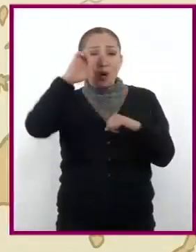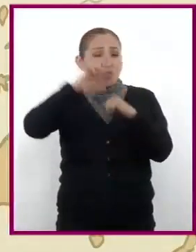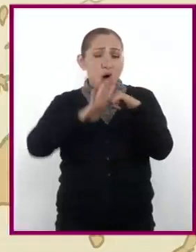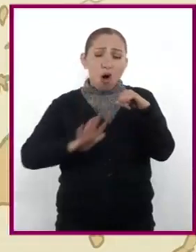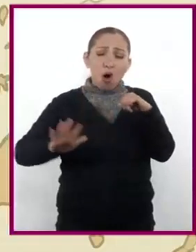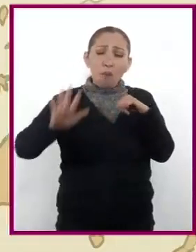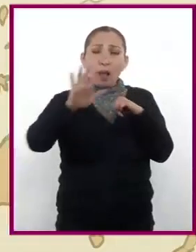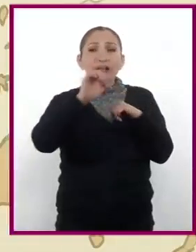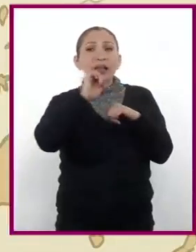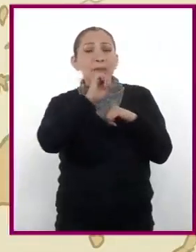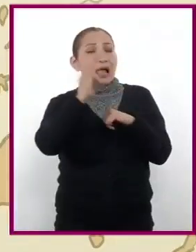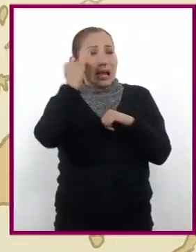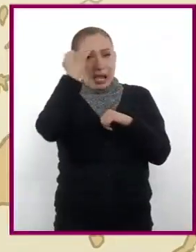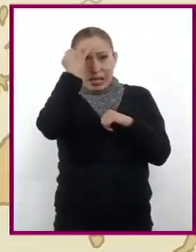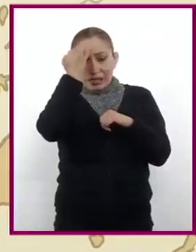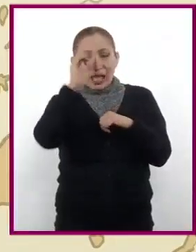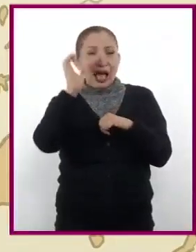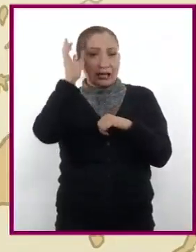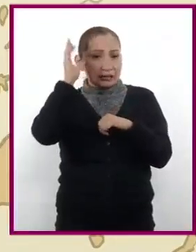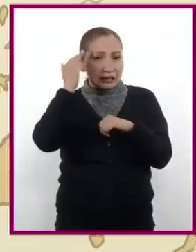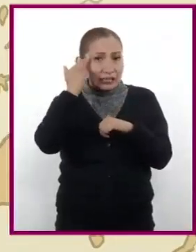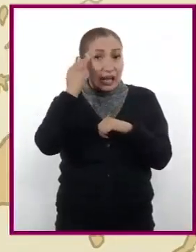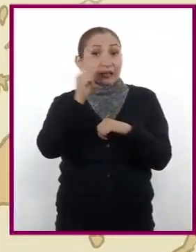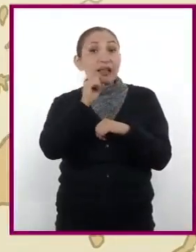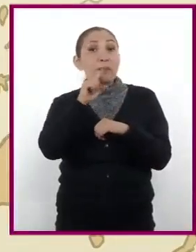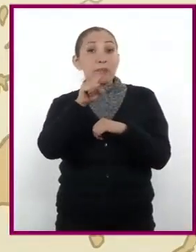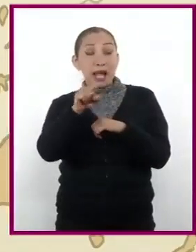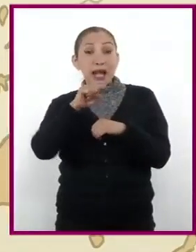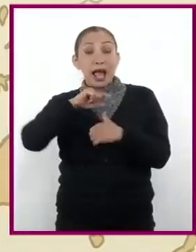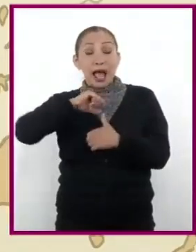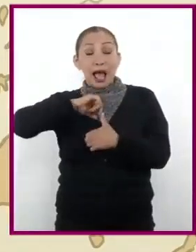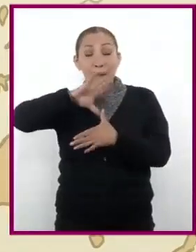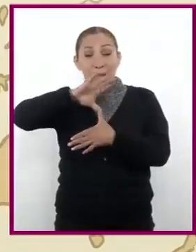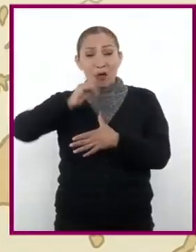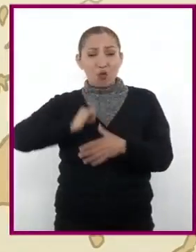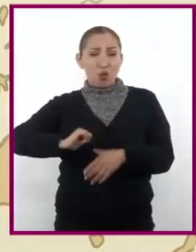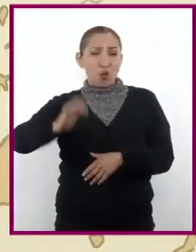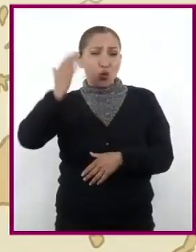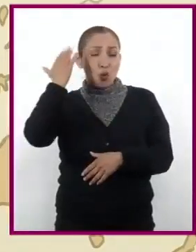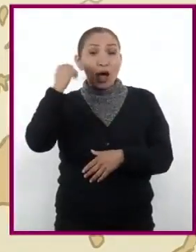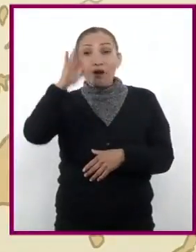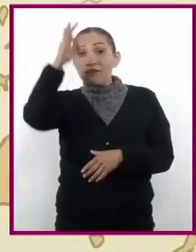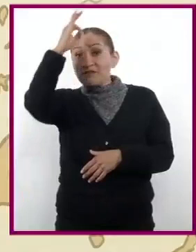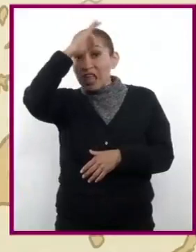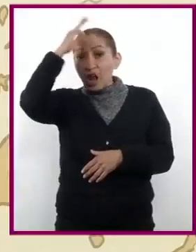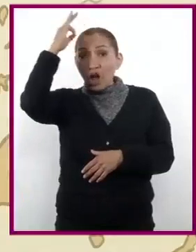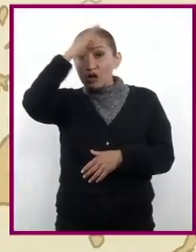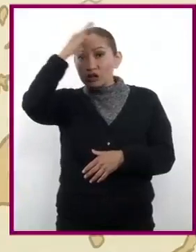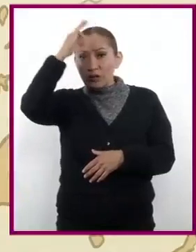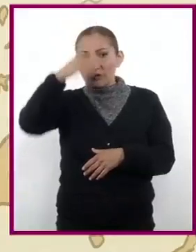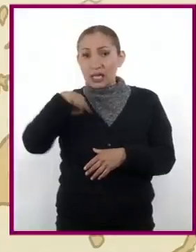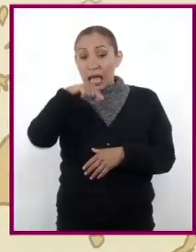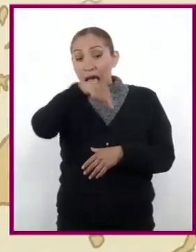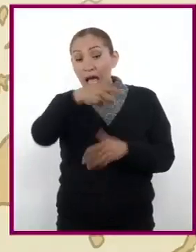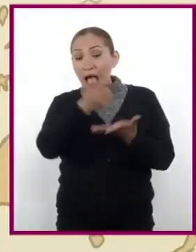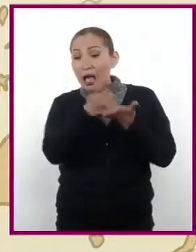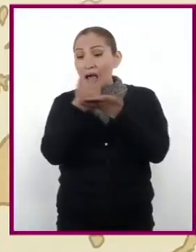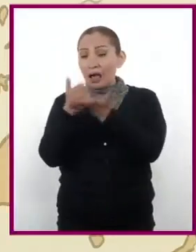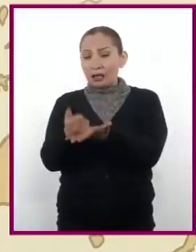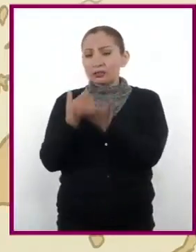y también en la India, China e incluso en la América prehispánica. La filosofía se encargó de